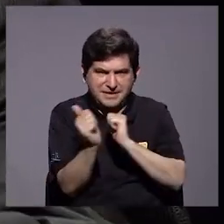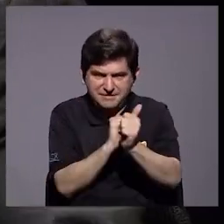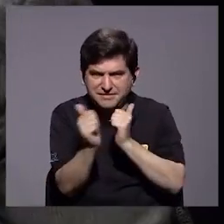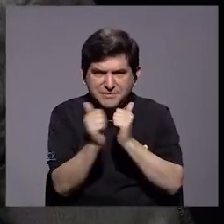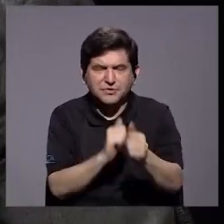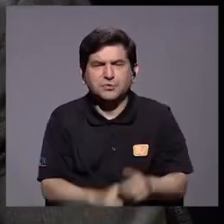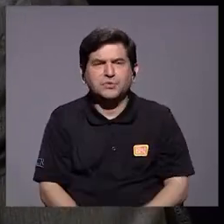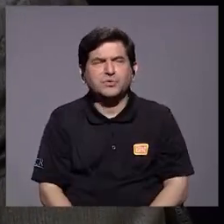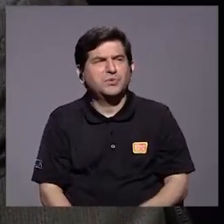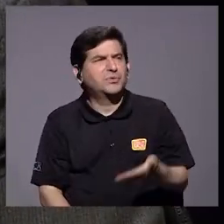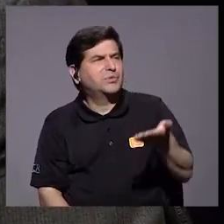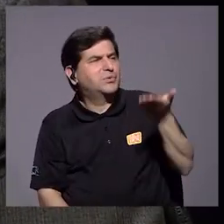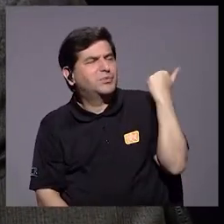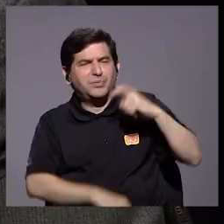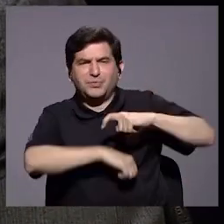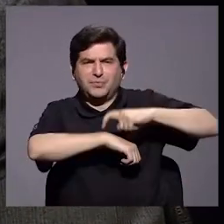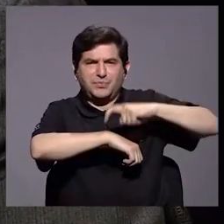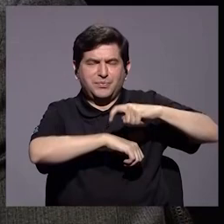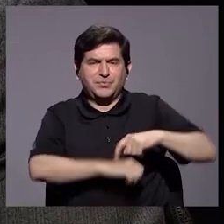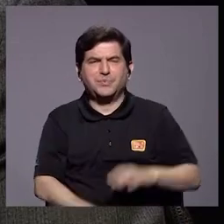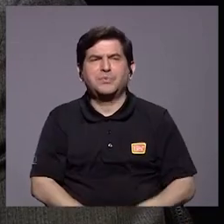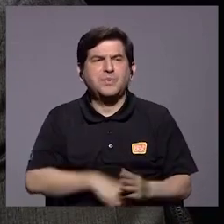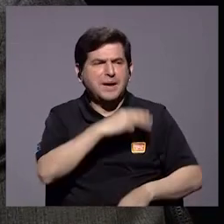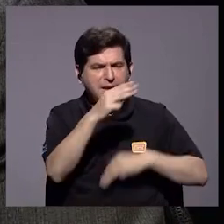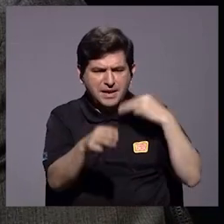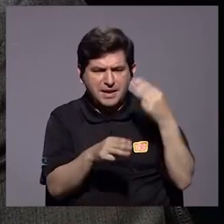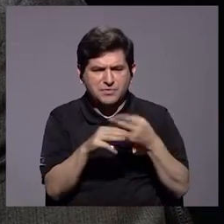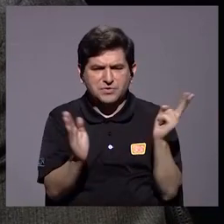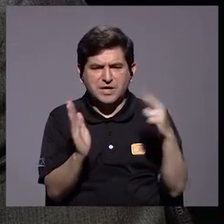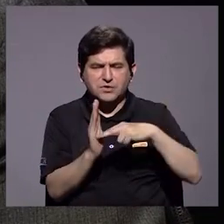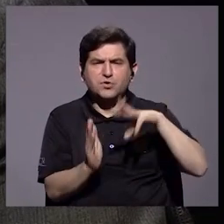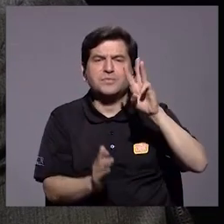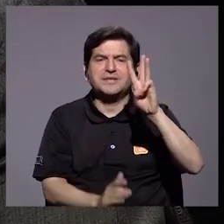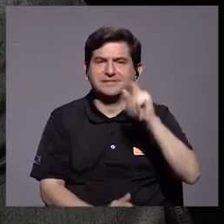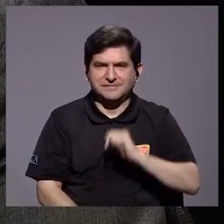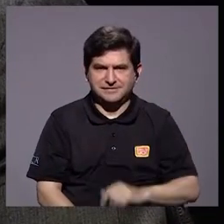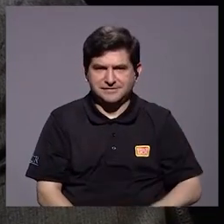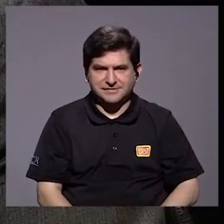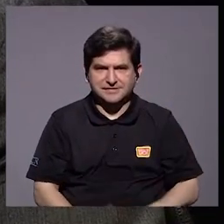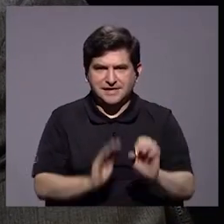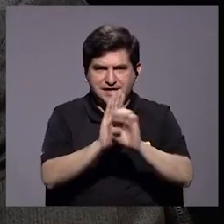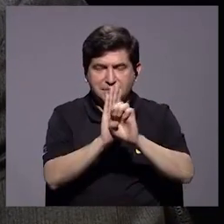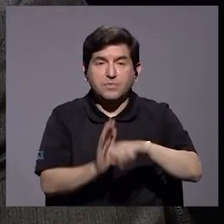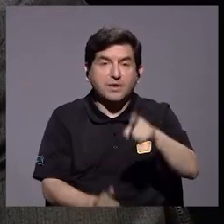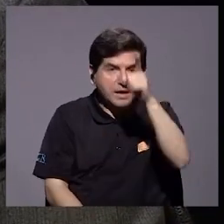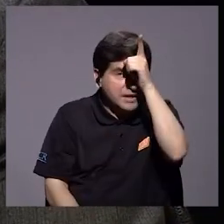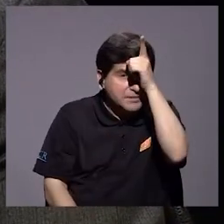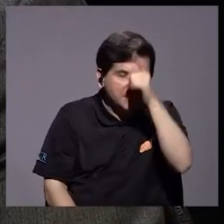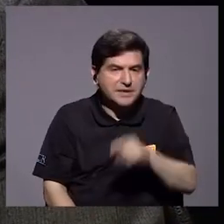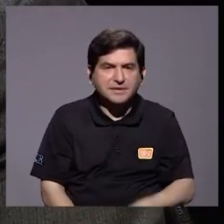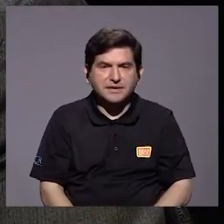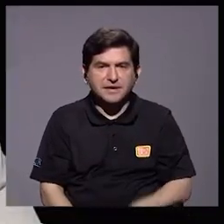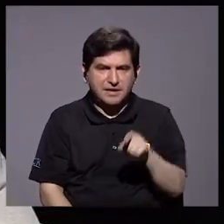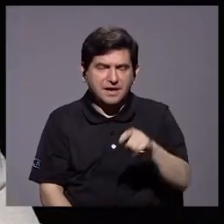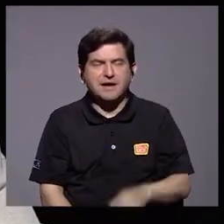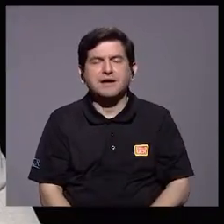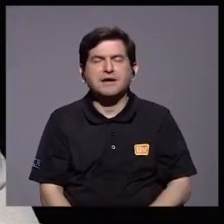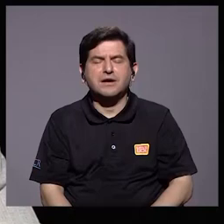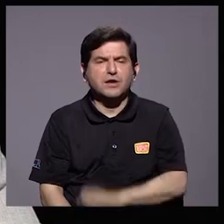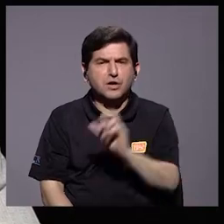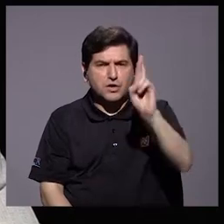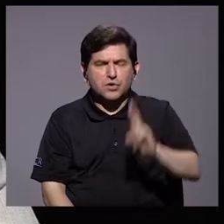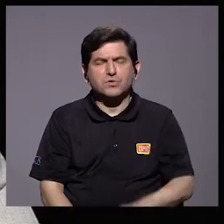deportivo vienen de muy atrás en el mundial del 2006 por ejemplo alemania un animal de renta